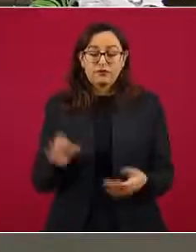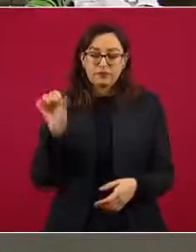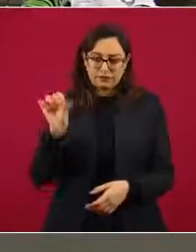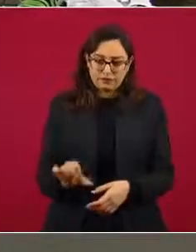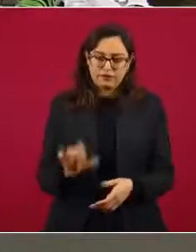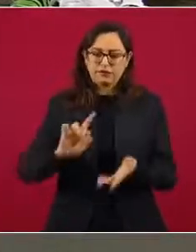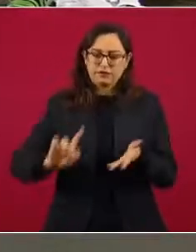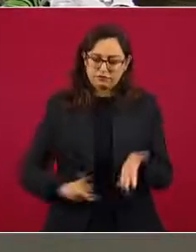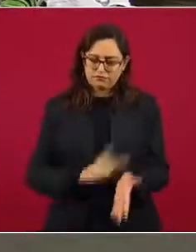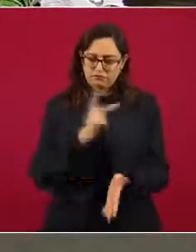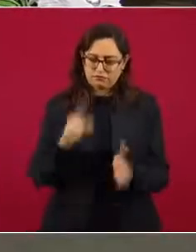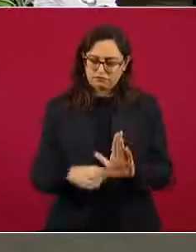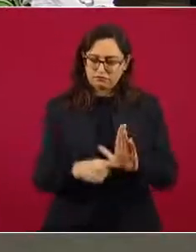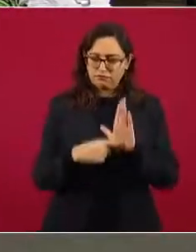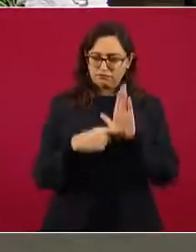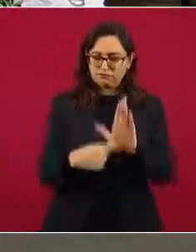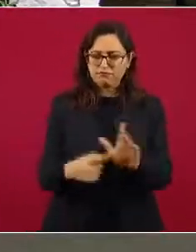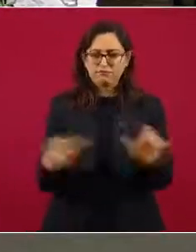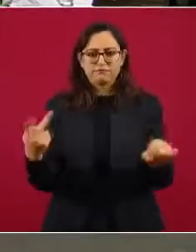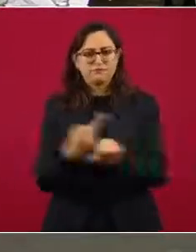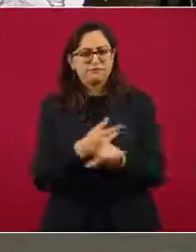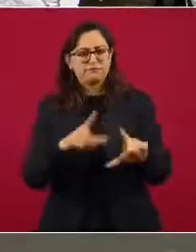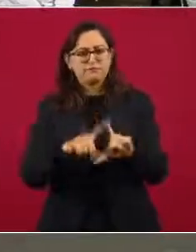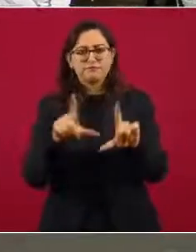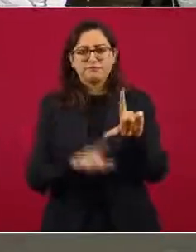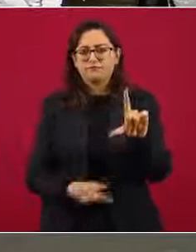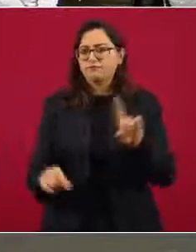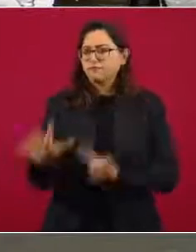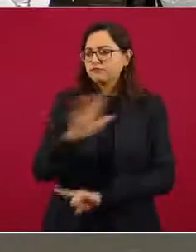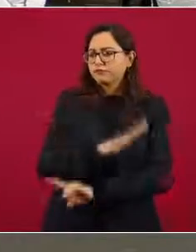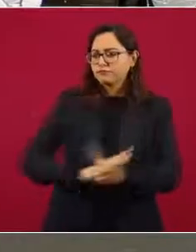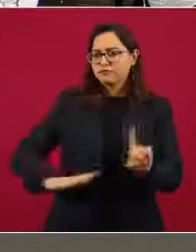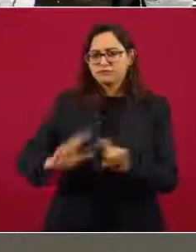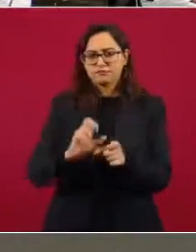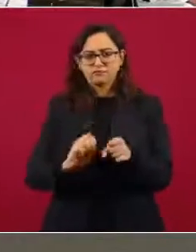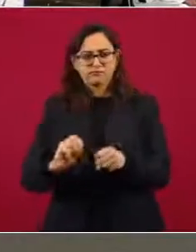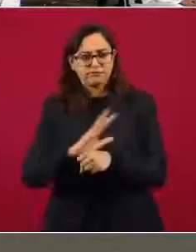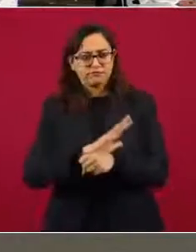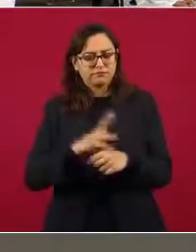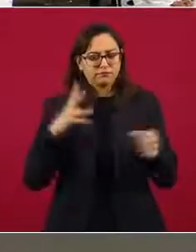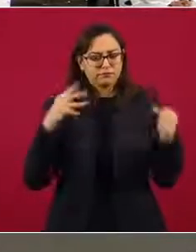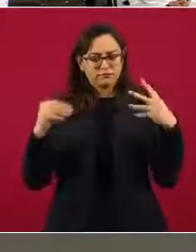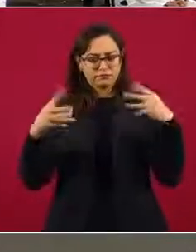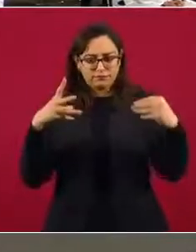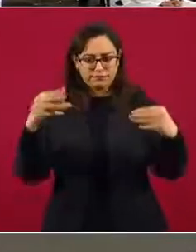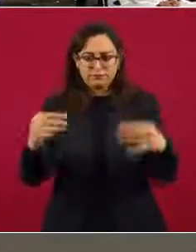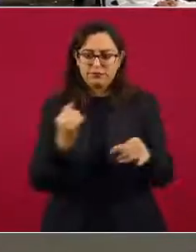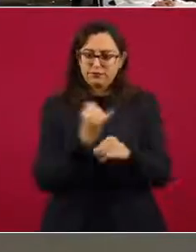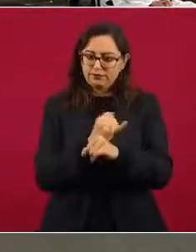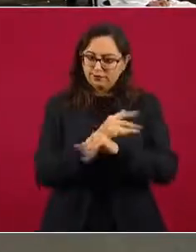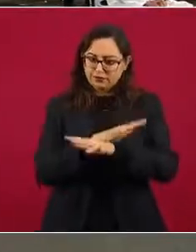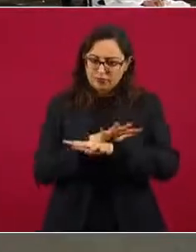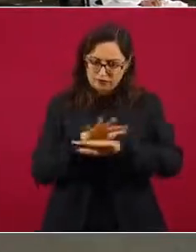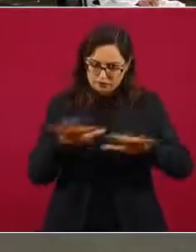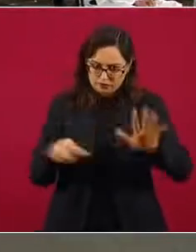que guarda la pandemia de COVID-19 en México, y vamos primero con el informe general.